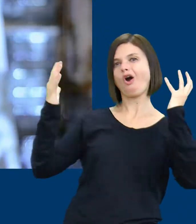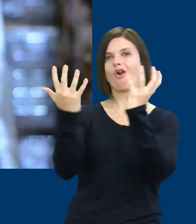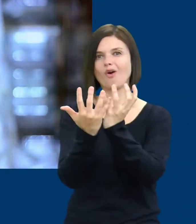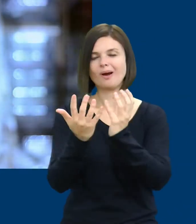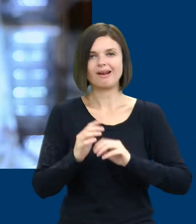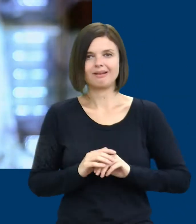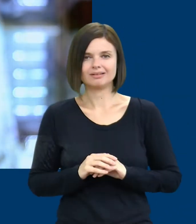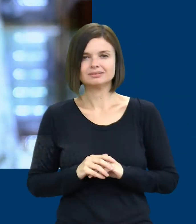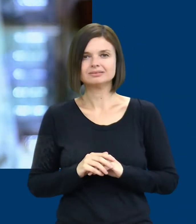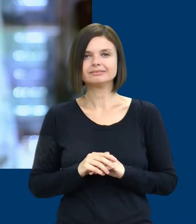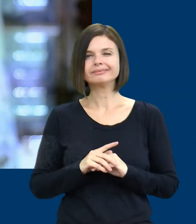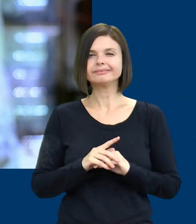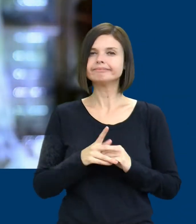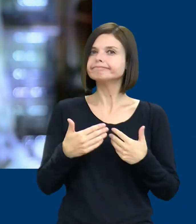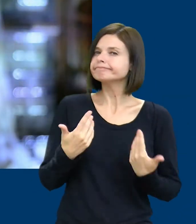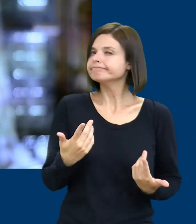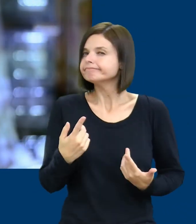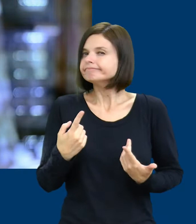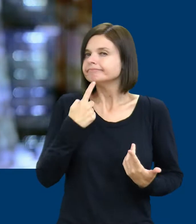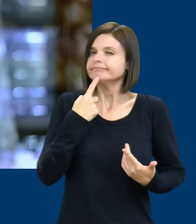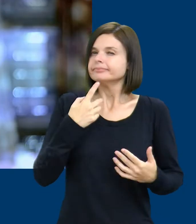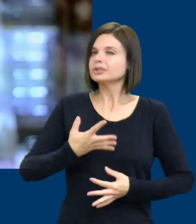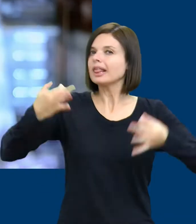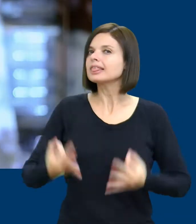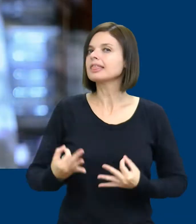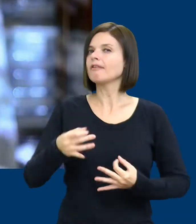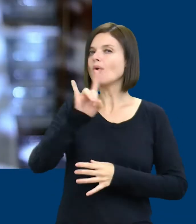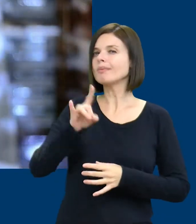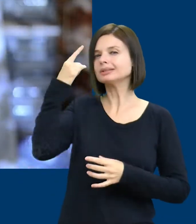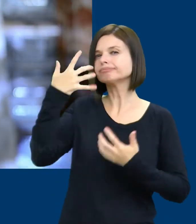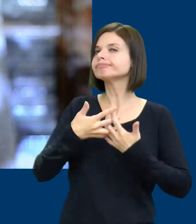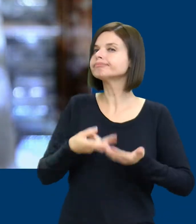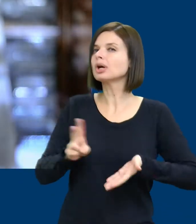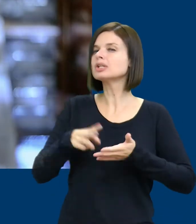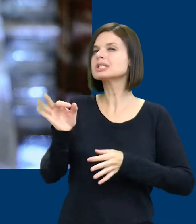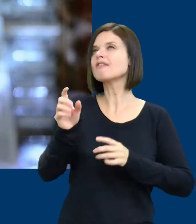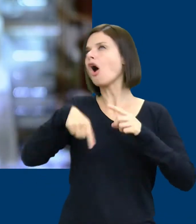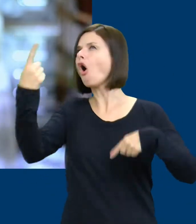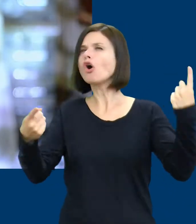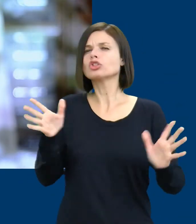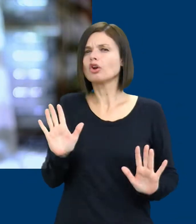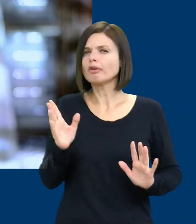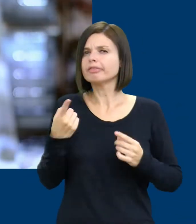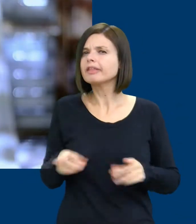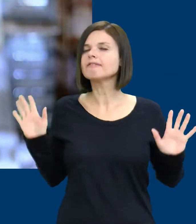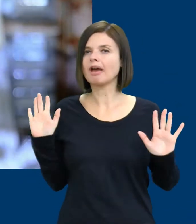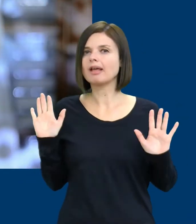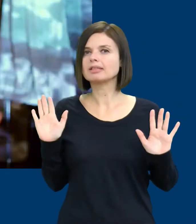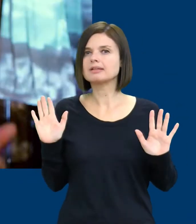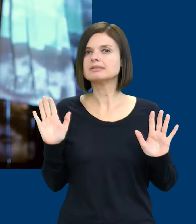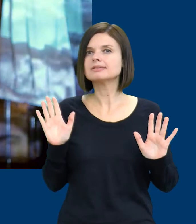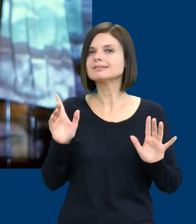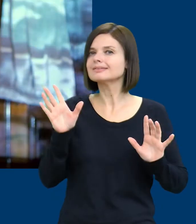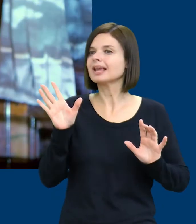global. Y no sé si esto es lo adecuado o la universidad tiene que empezar a pensar en otros saberes también, que van a ser los que